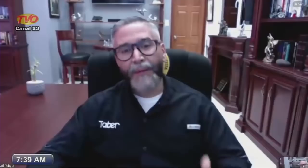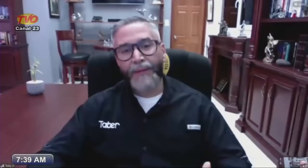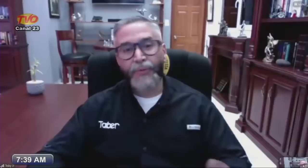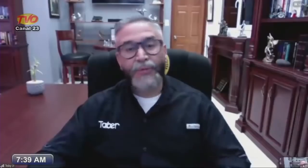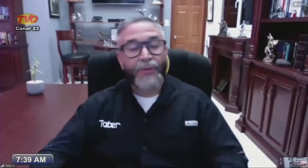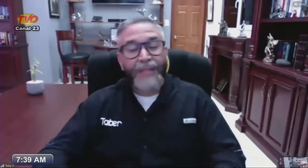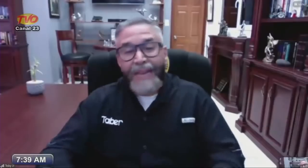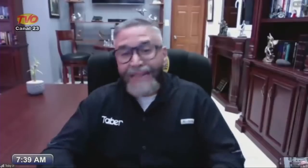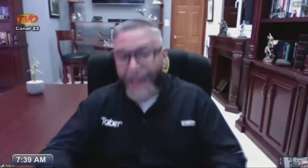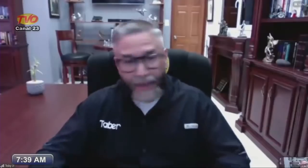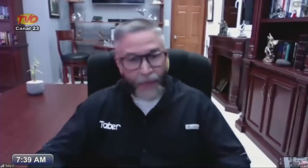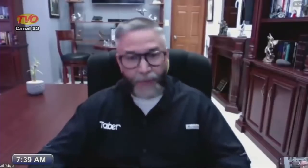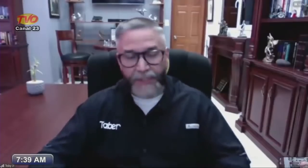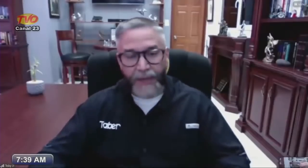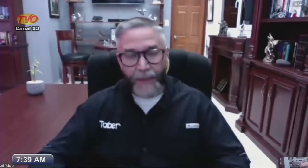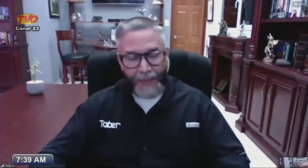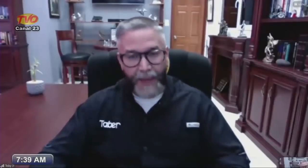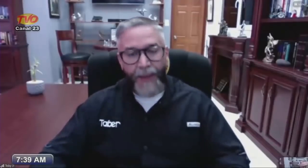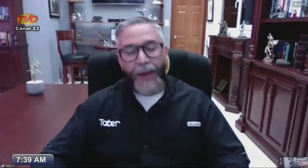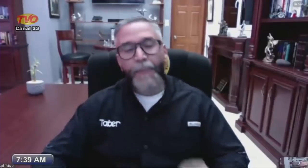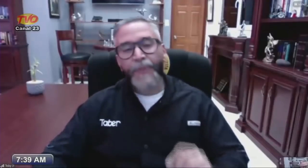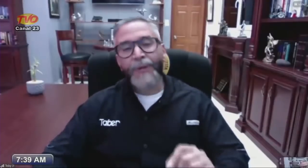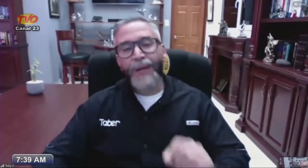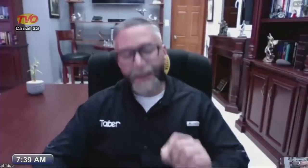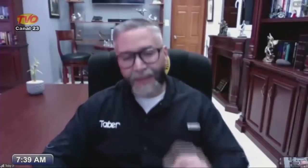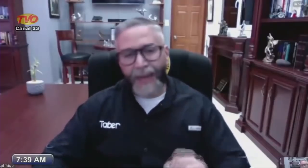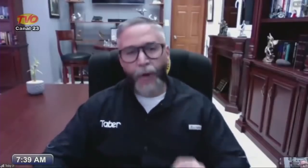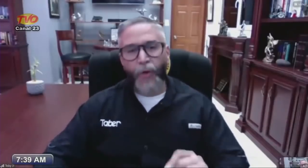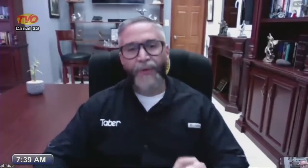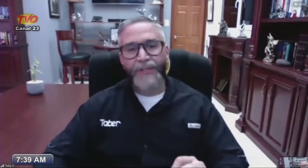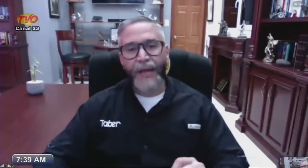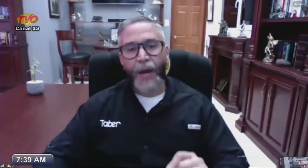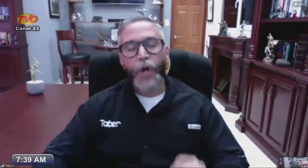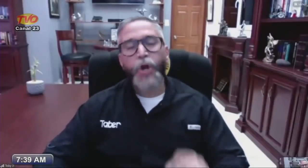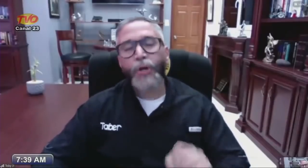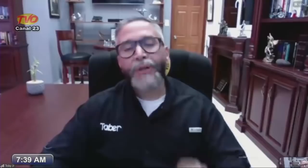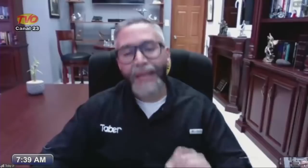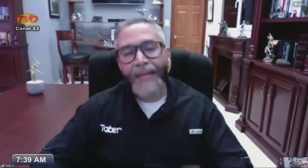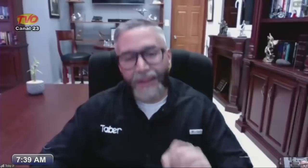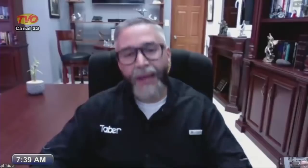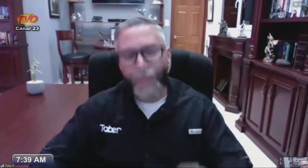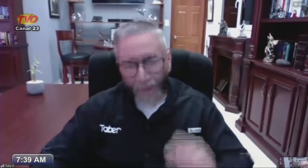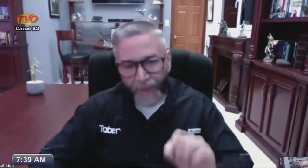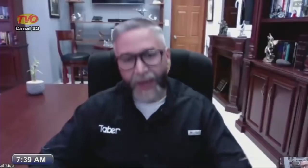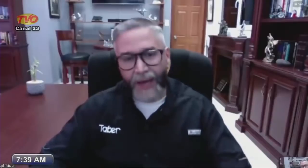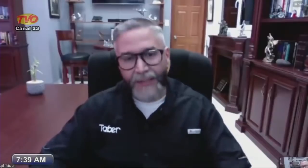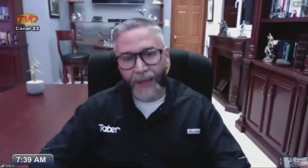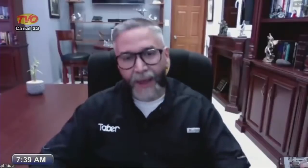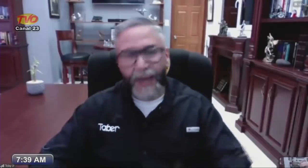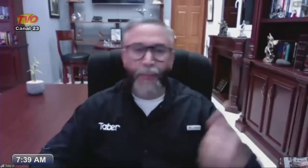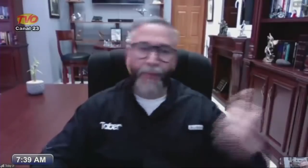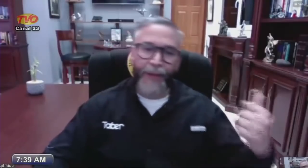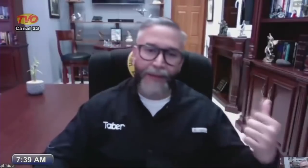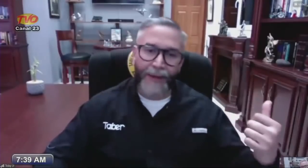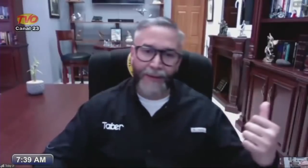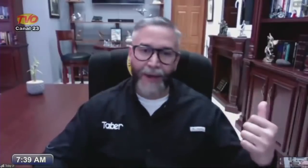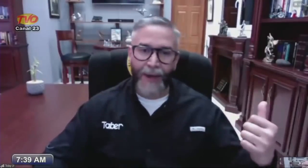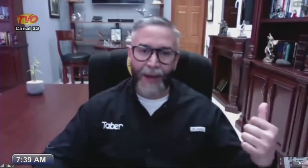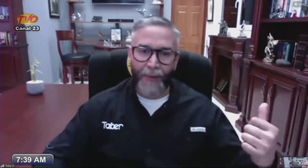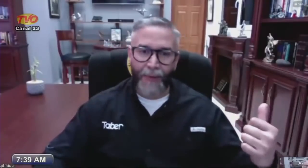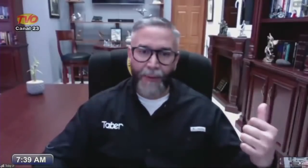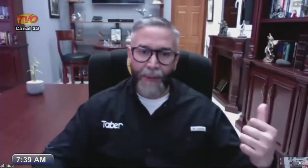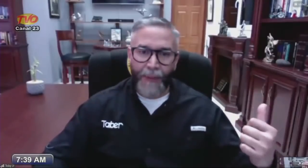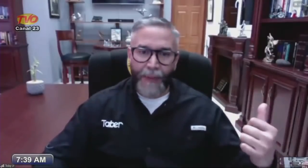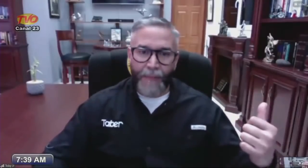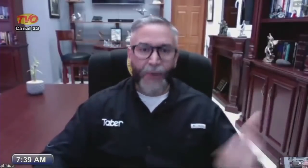mal de un partido usted no tiene nada que ofrecer y las personas que tienen algo que ofrecer no tienen tiempo de fijarse en la bobería del que